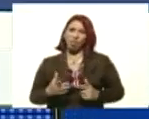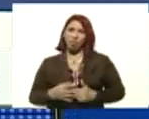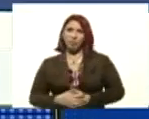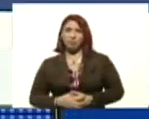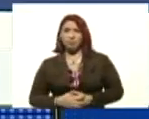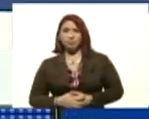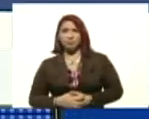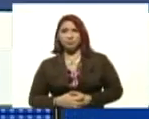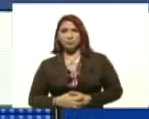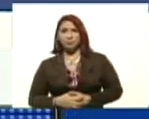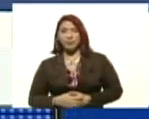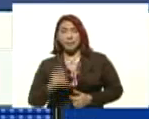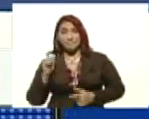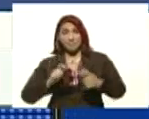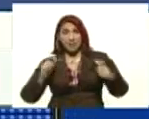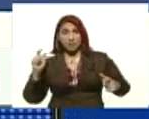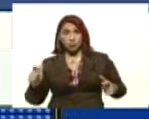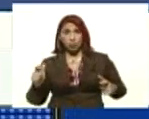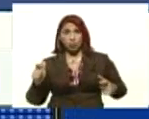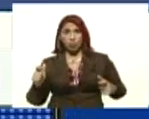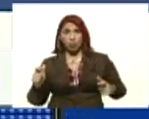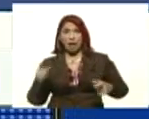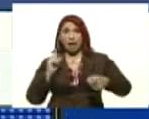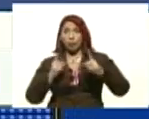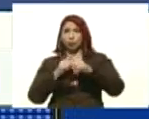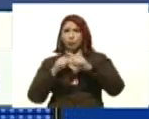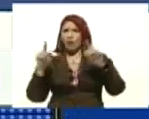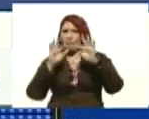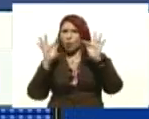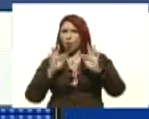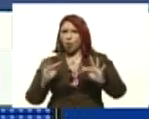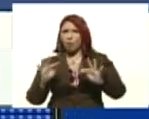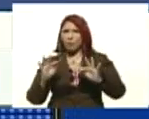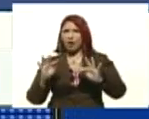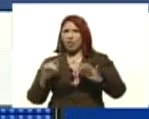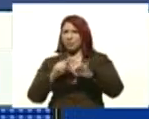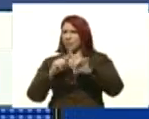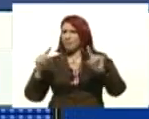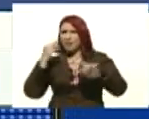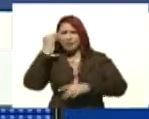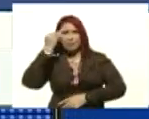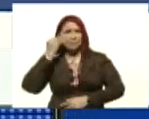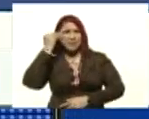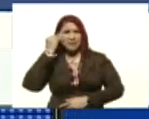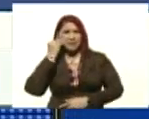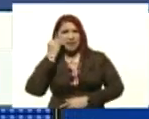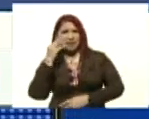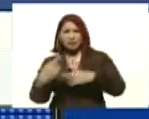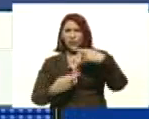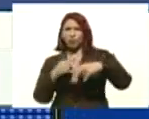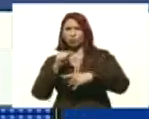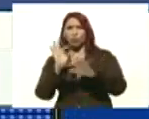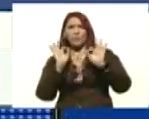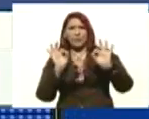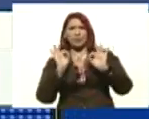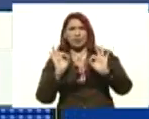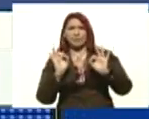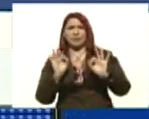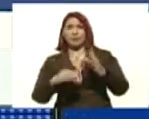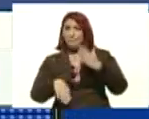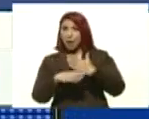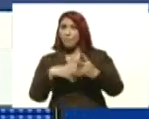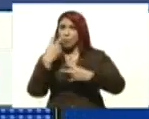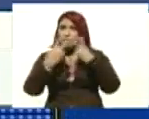personas que de una u otra manera adversan a la revolución. Vamos a la búsqueda, vamos, especialmente, vamos